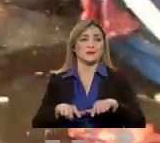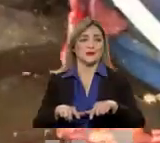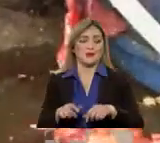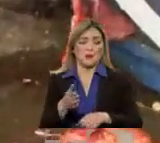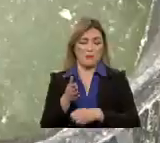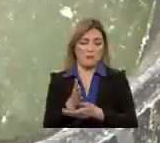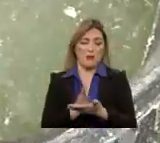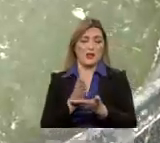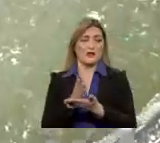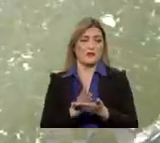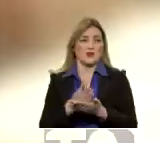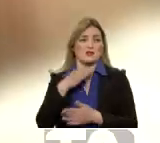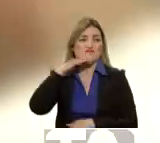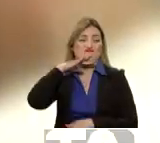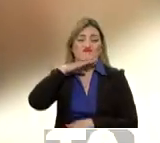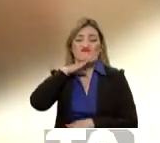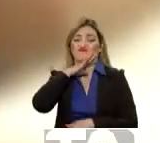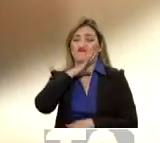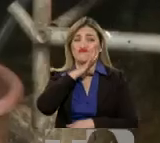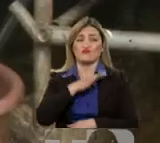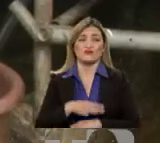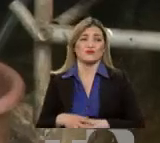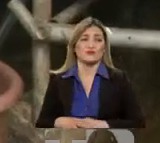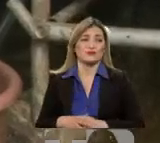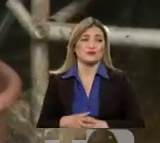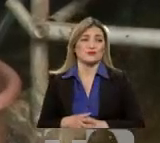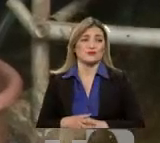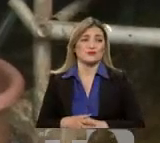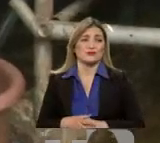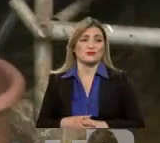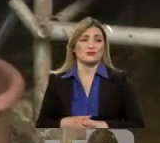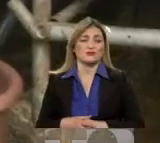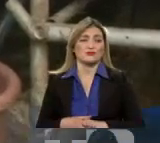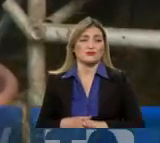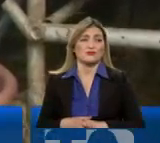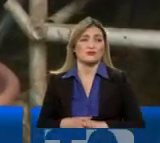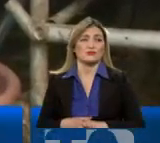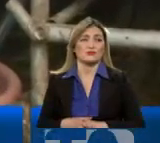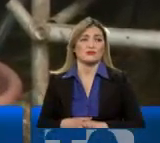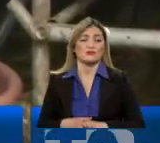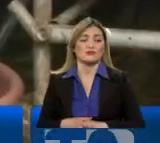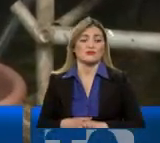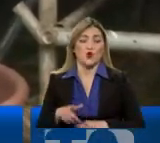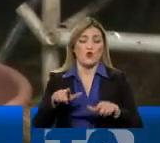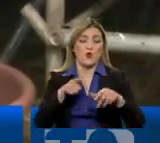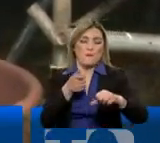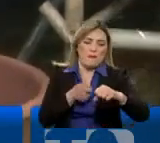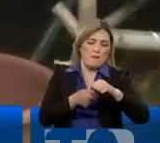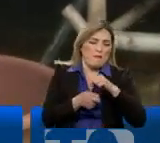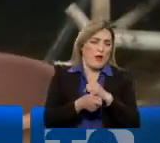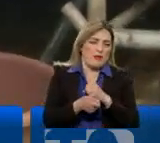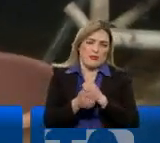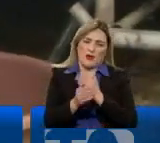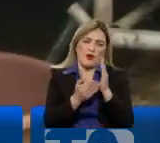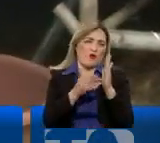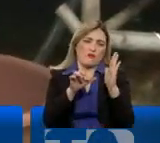a los animales en precarias condiciones. Tenemos aquí un camal o un matadero clandestino